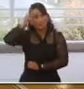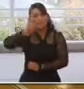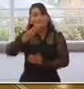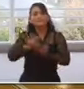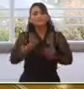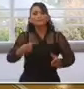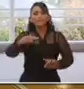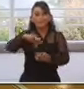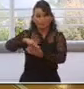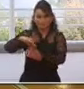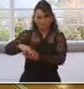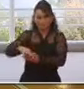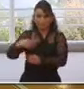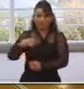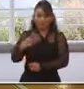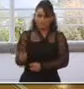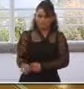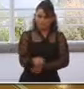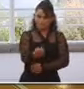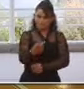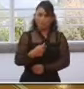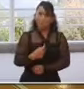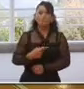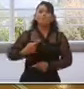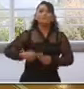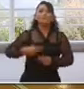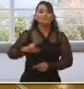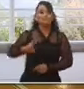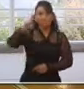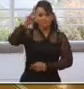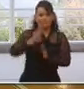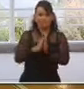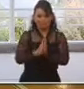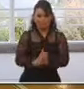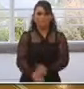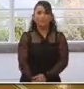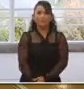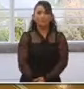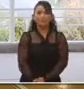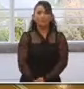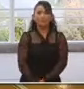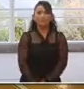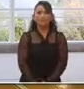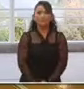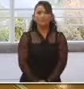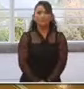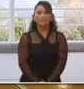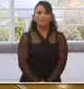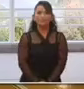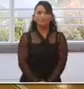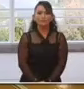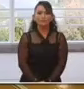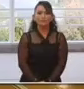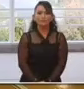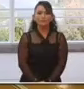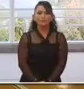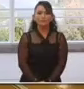procedo a someterlo a votación, por lo que les pregunto, quienes estén por su aprobación, favor de manifestarlo de manera económica levantando su mano.